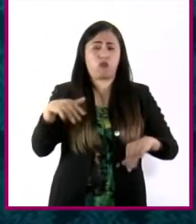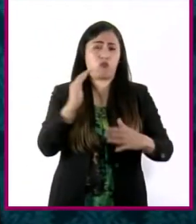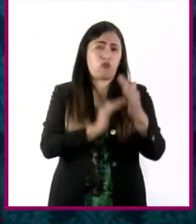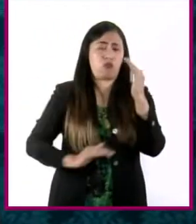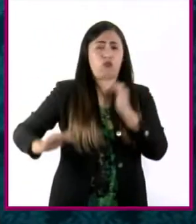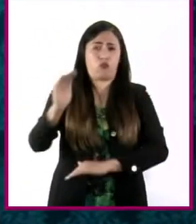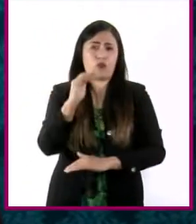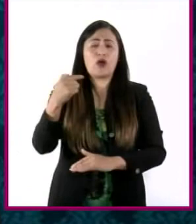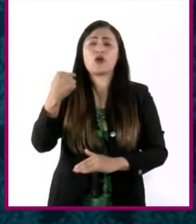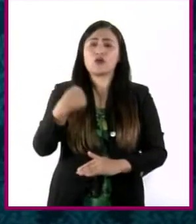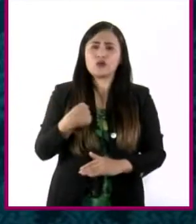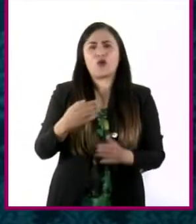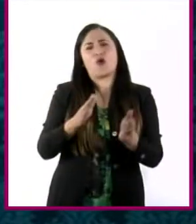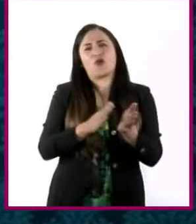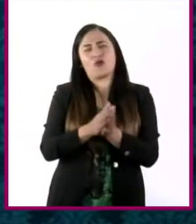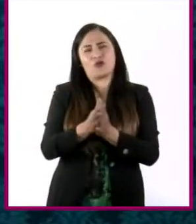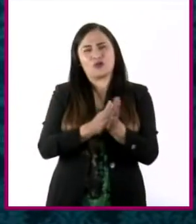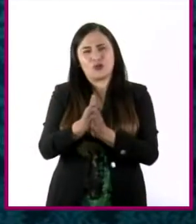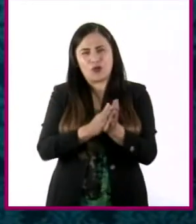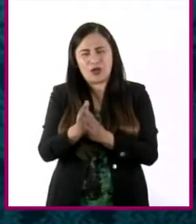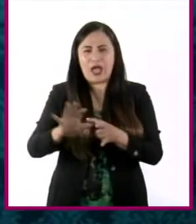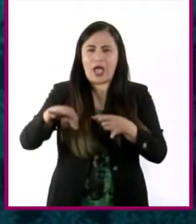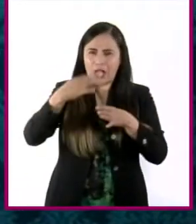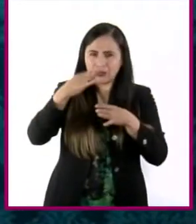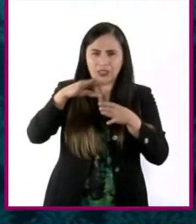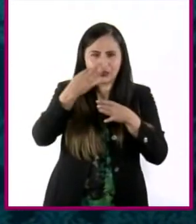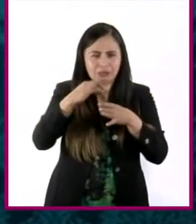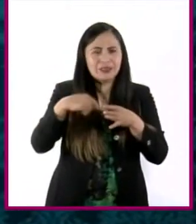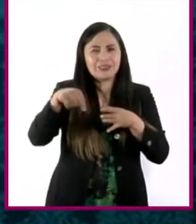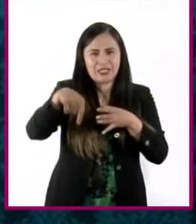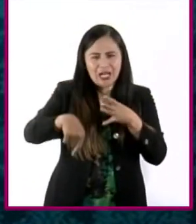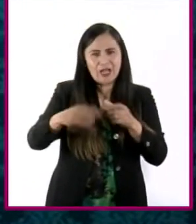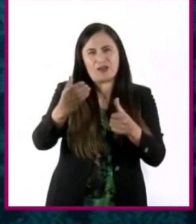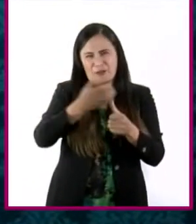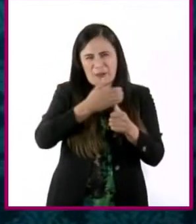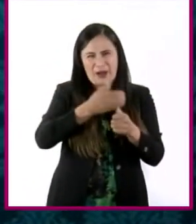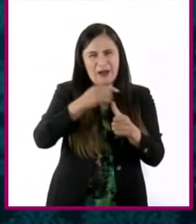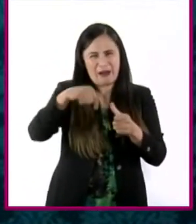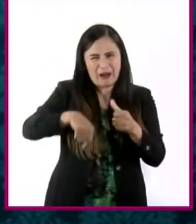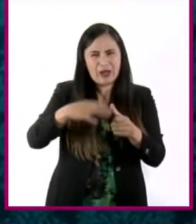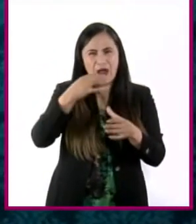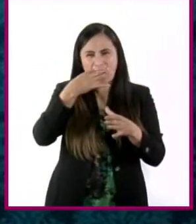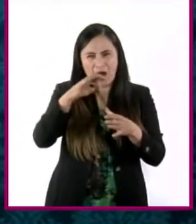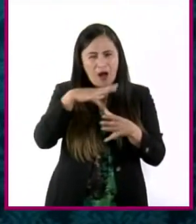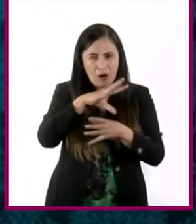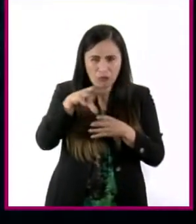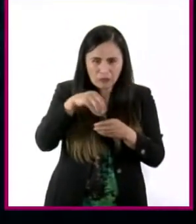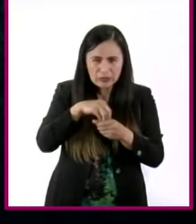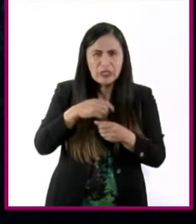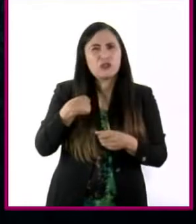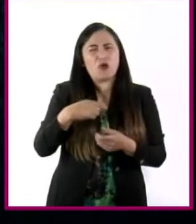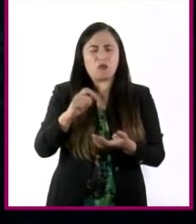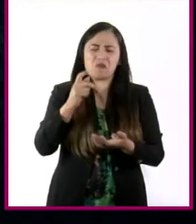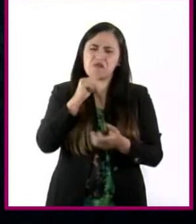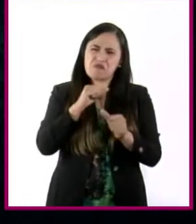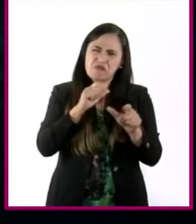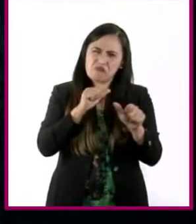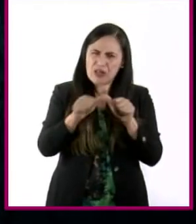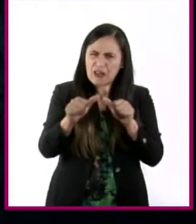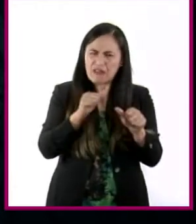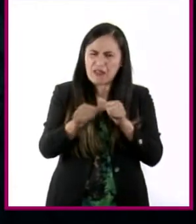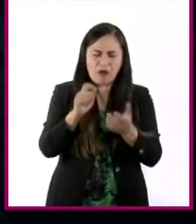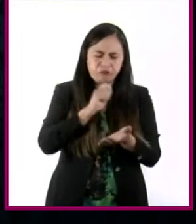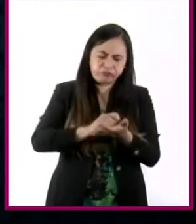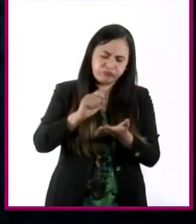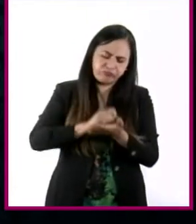las chocolatinas, todos los cacahuates del minibar, garabateé unas pocas palabras. Obviamente,